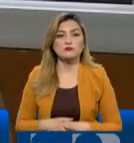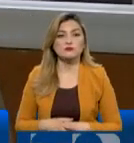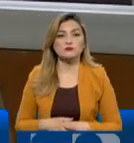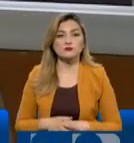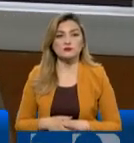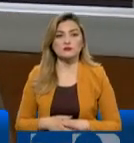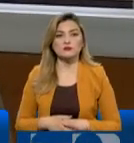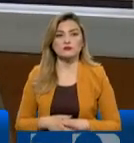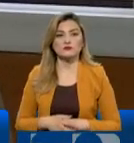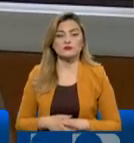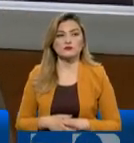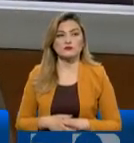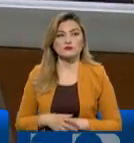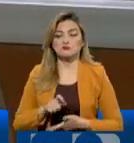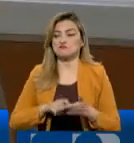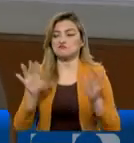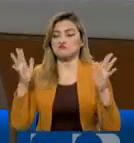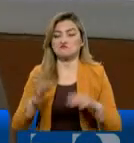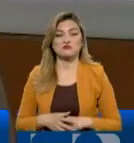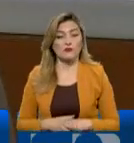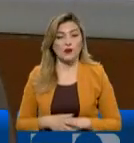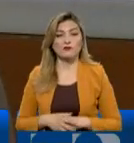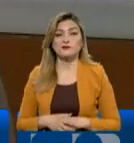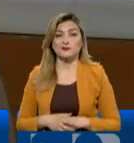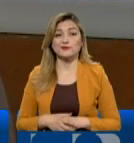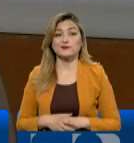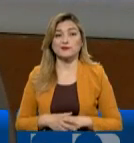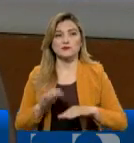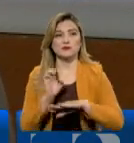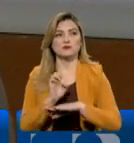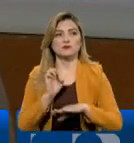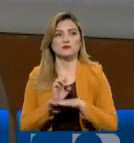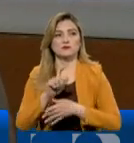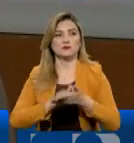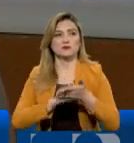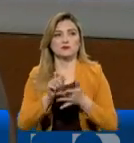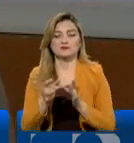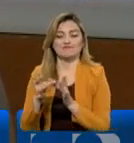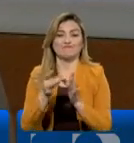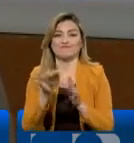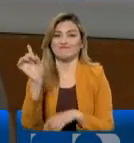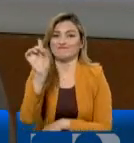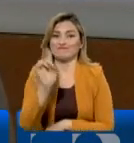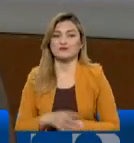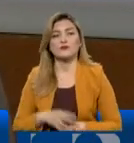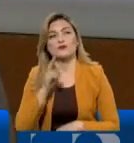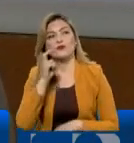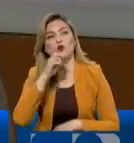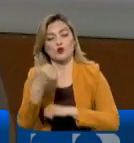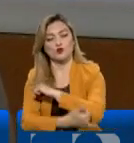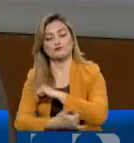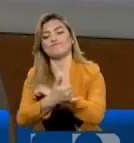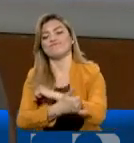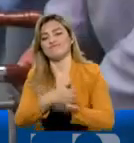posibilidad de que seamos contratados, porque los ecuatorianos no contratan un guía. Entonces, más el turismo extranjero